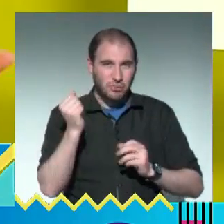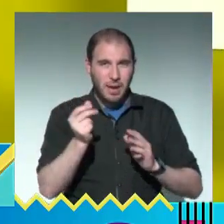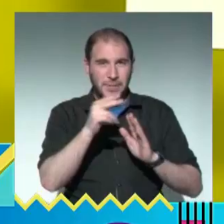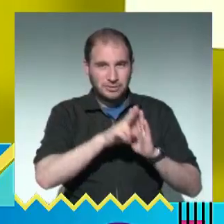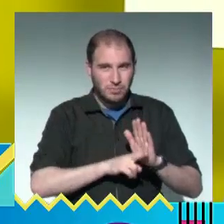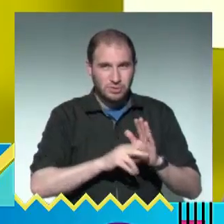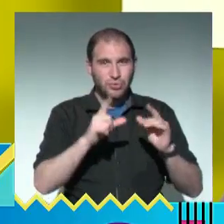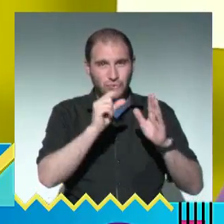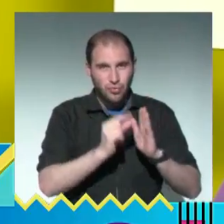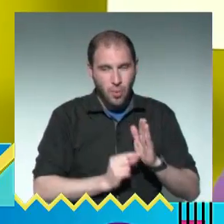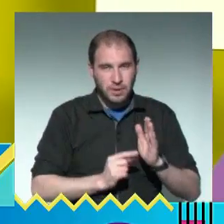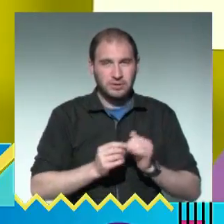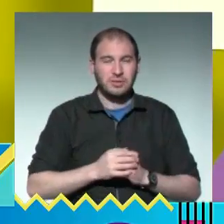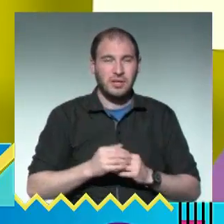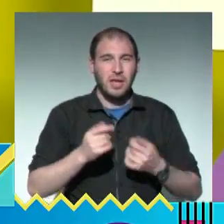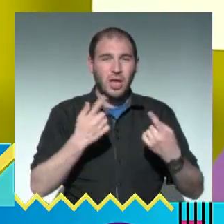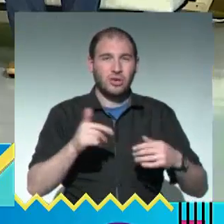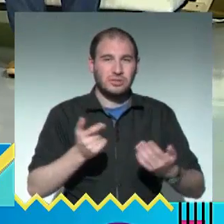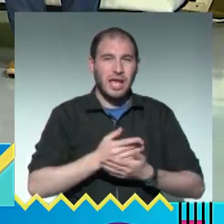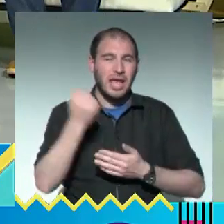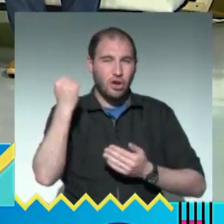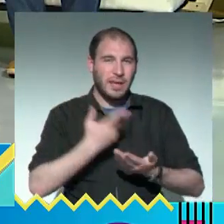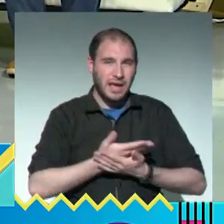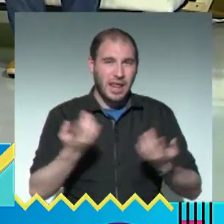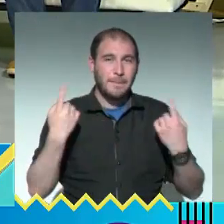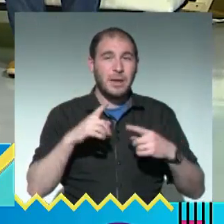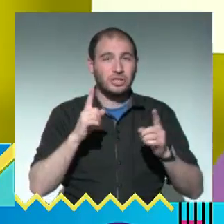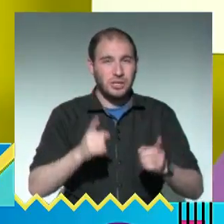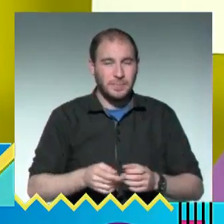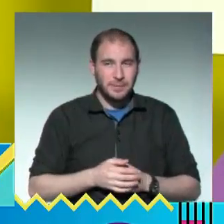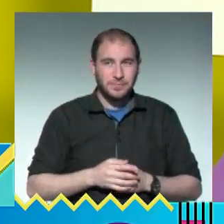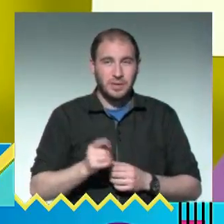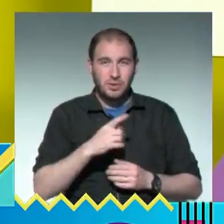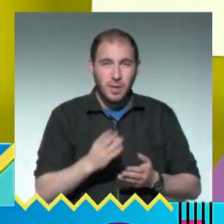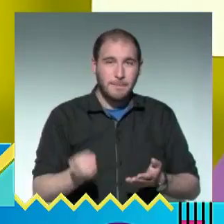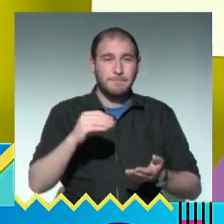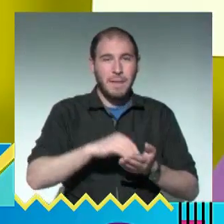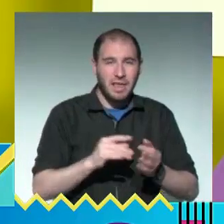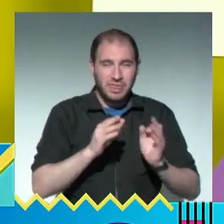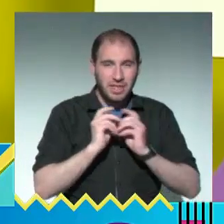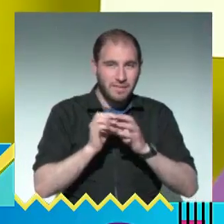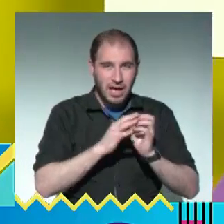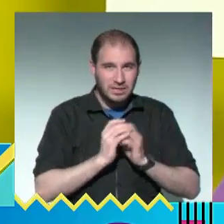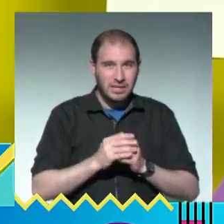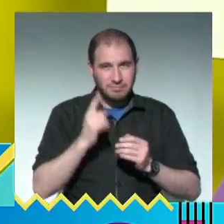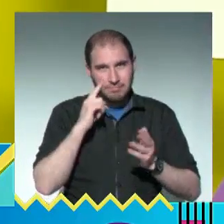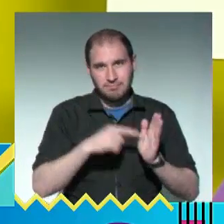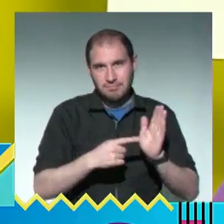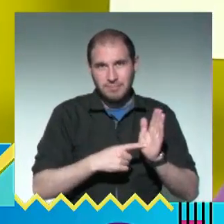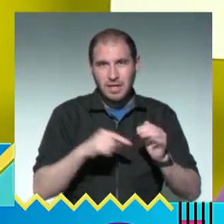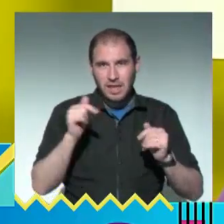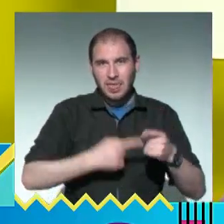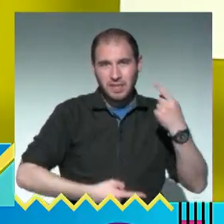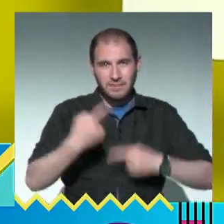sí, al presupuesto, a esos números, a esas variables macroeconómicas, pero obviamente también nos vamos a sumar a ese debate. Obviamente se ve, sí, que están